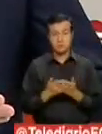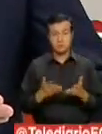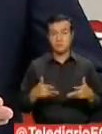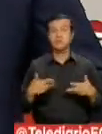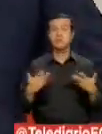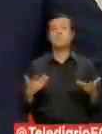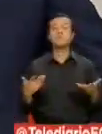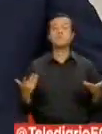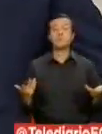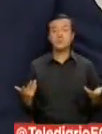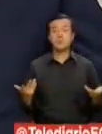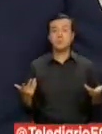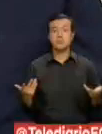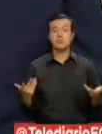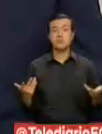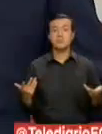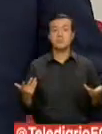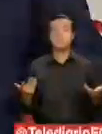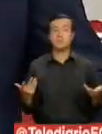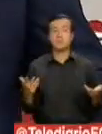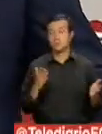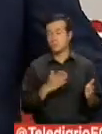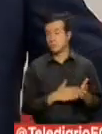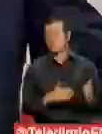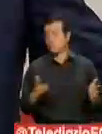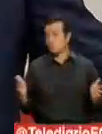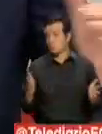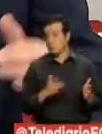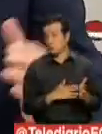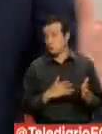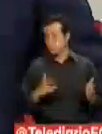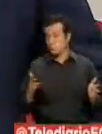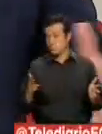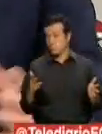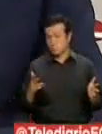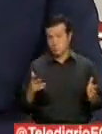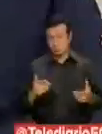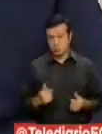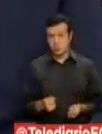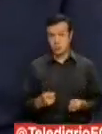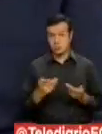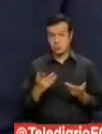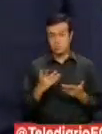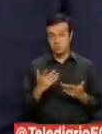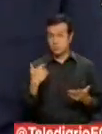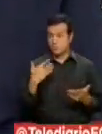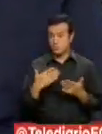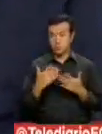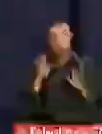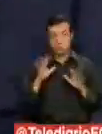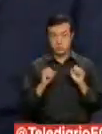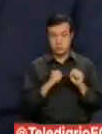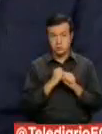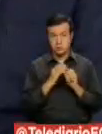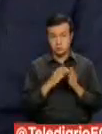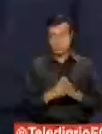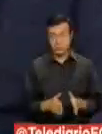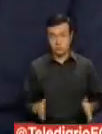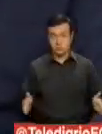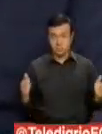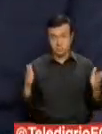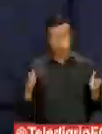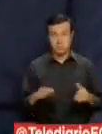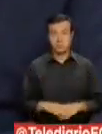basado en la expansión del gasto de la década previa. Así es. Pero